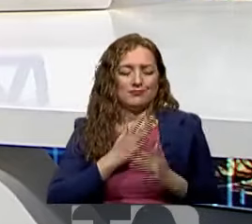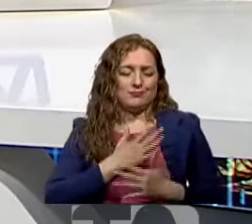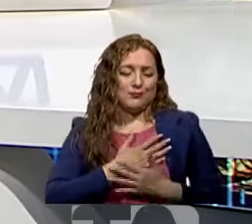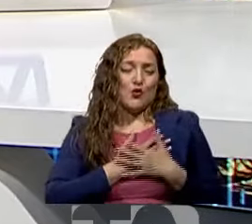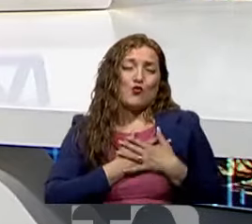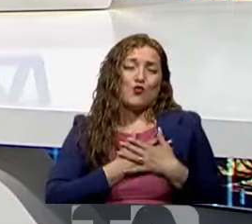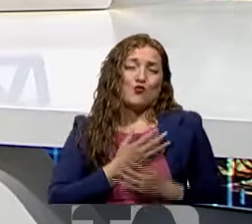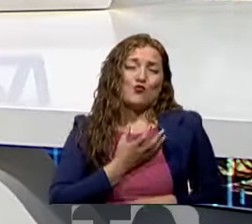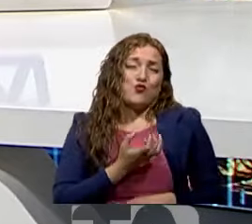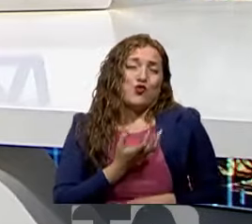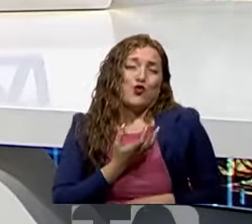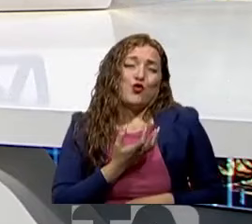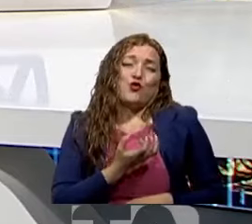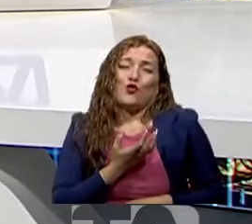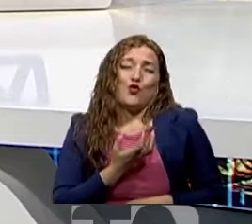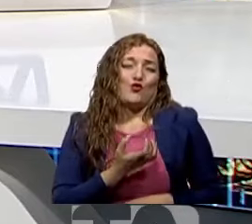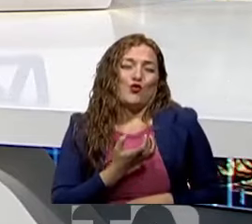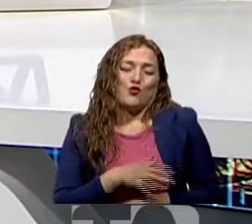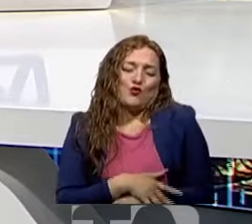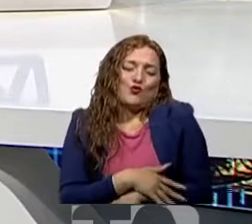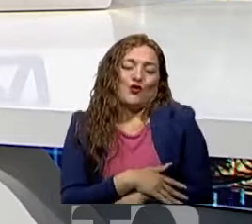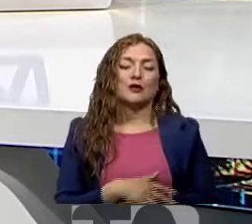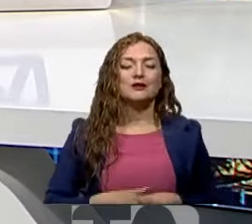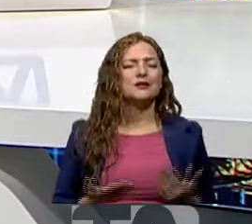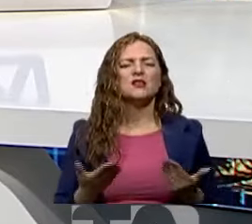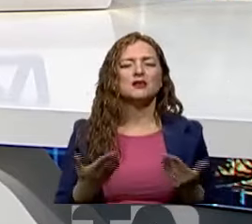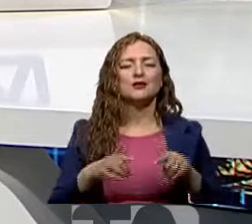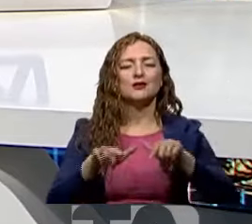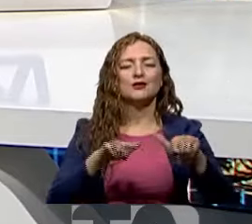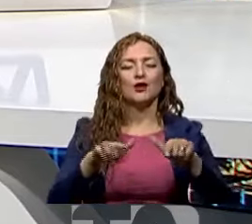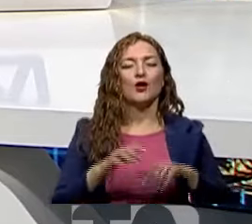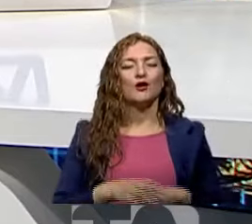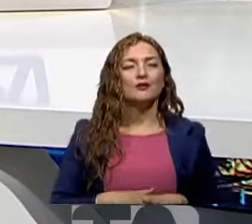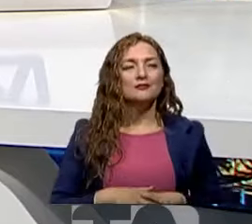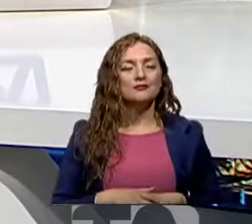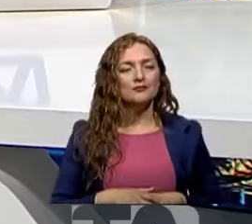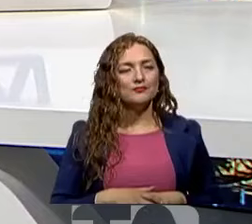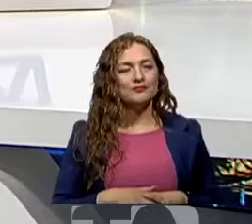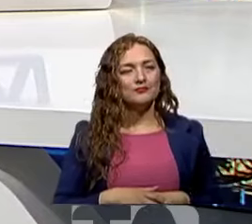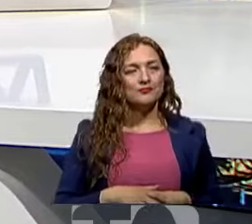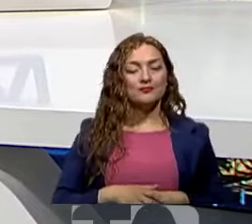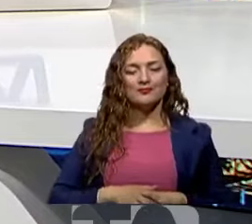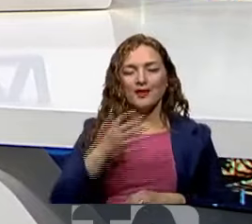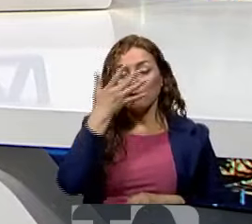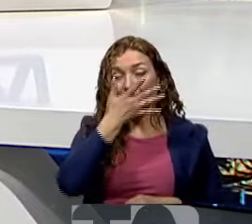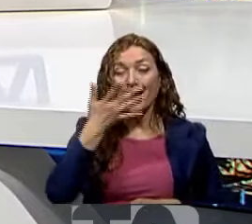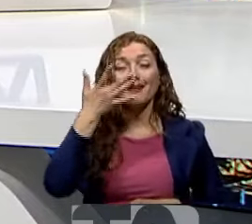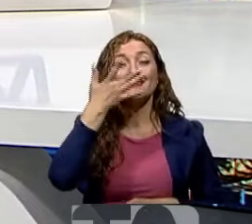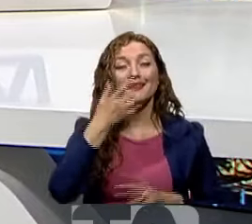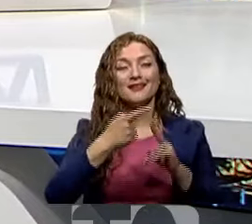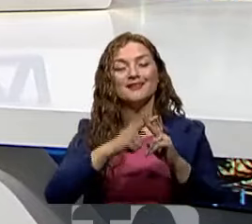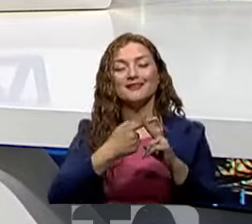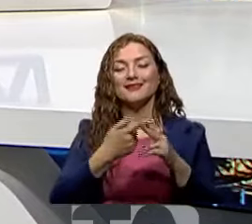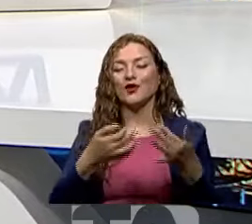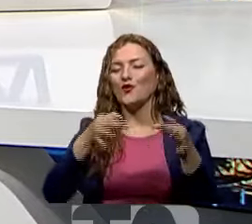ve así, latiendo como un coquito delicioso. Vamos a hablar del colorido pregón nocturno que se dio en Esmeraldas y así se da inicio